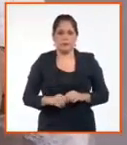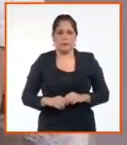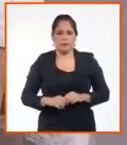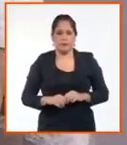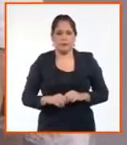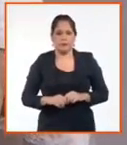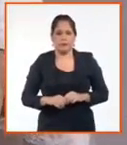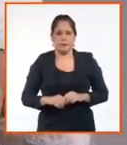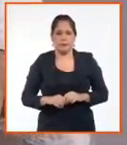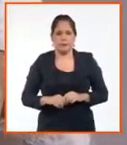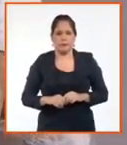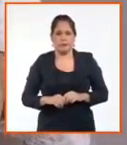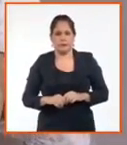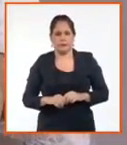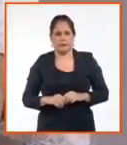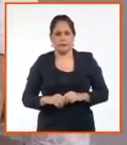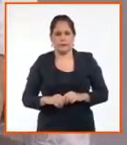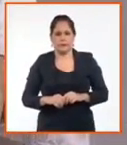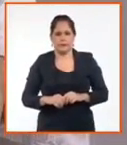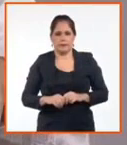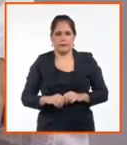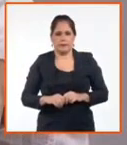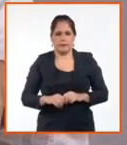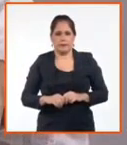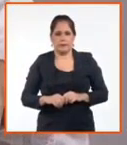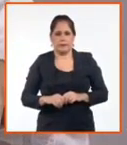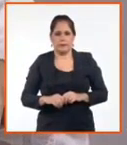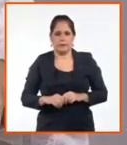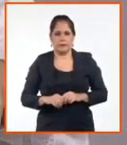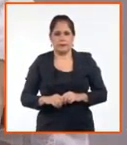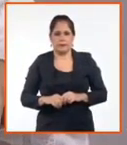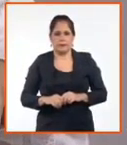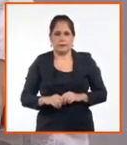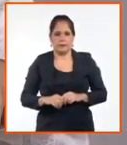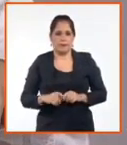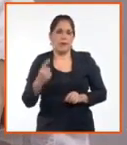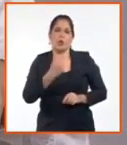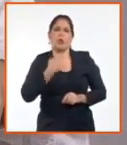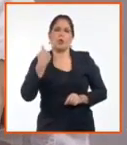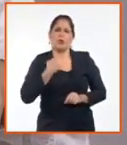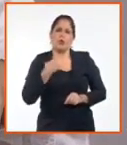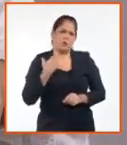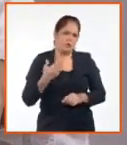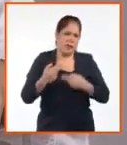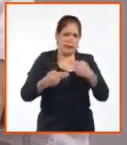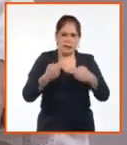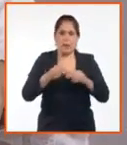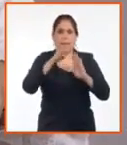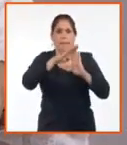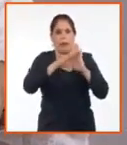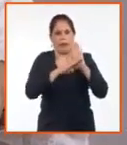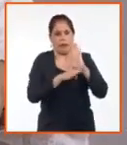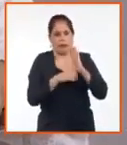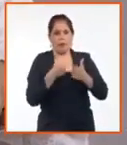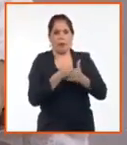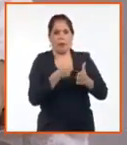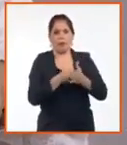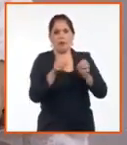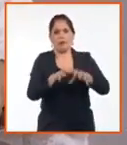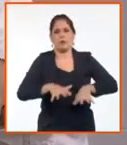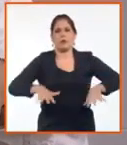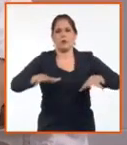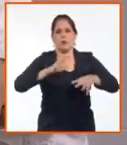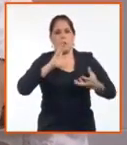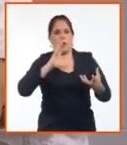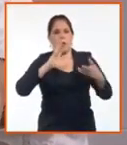entonces es grande nosotros tenemos hemos tenido tomado un grupo de medidas para poder enfrentar esta situación tan compleja por la que